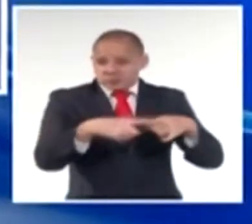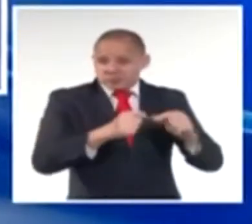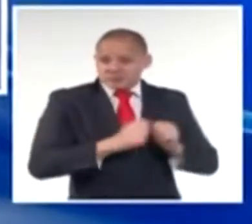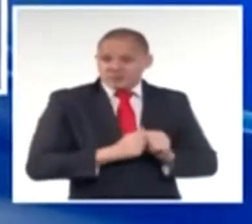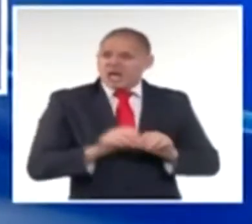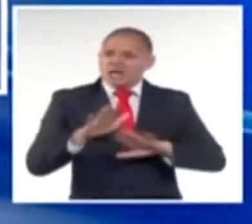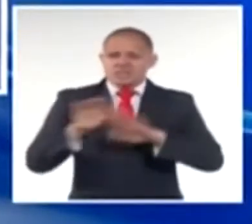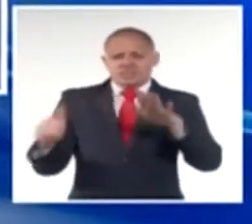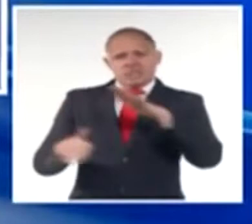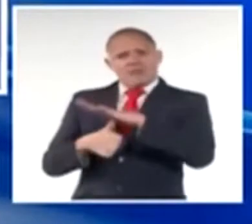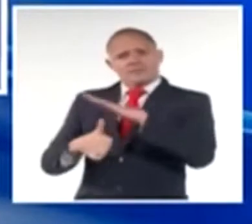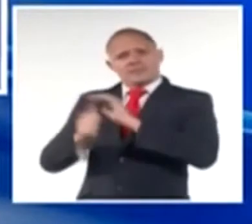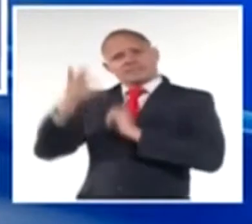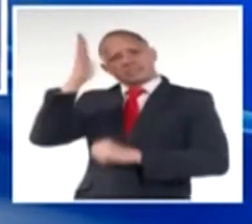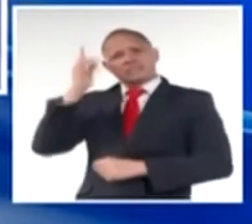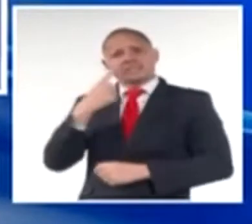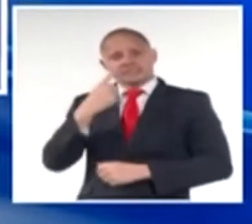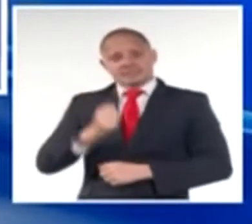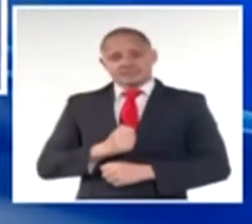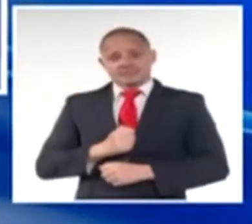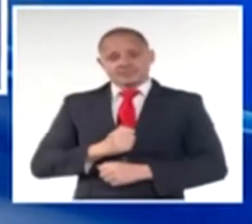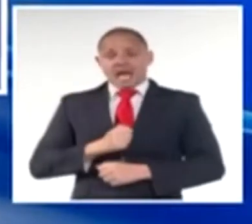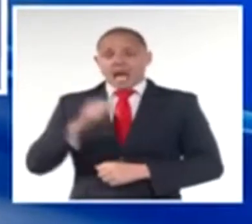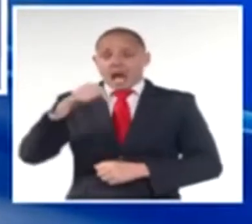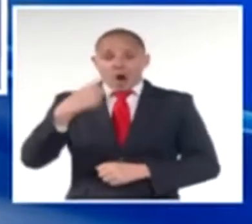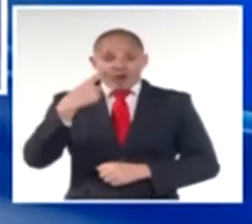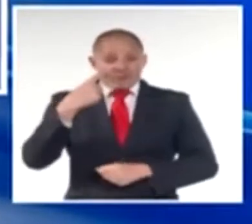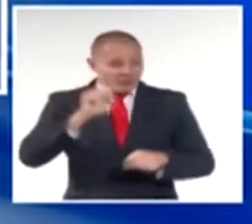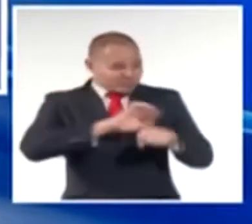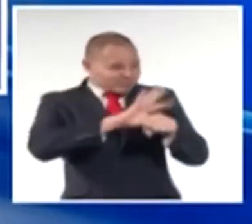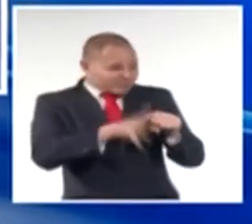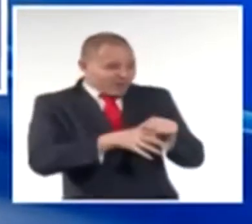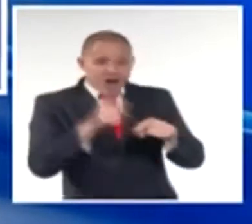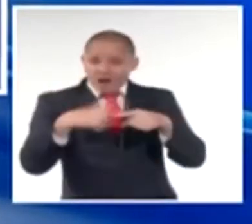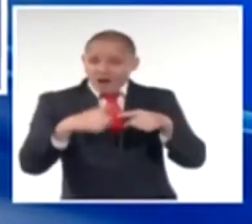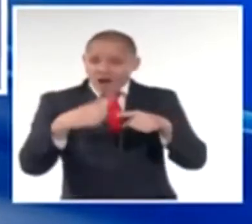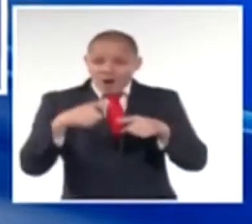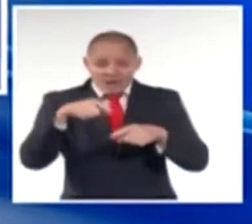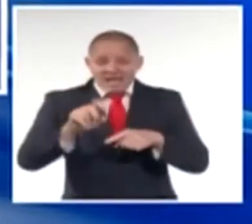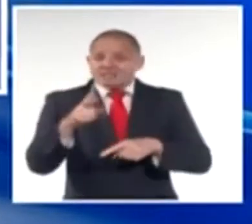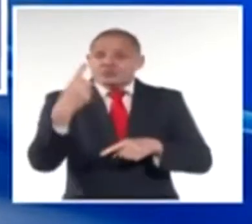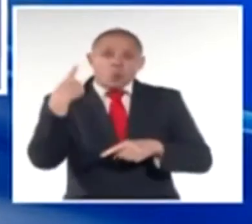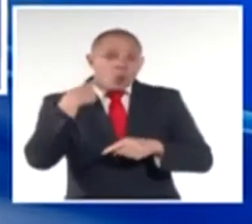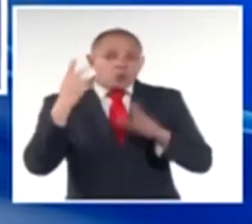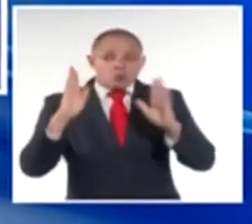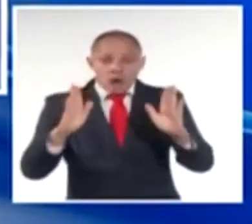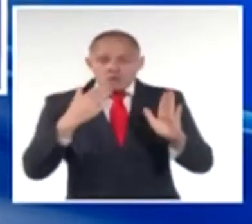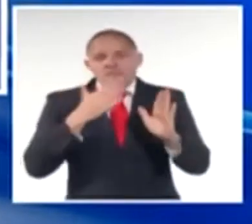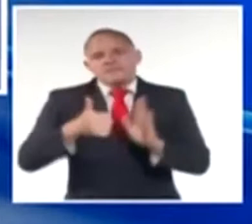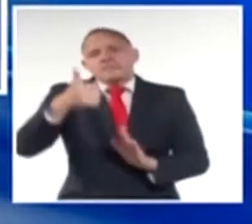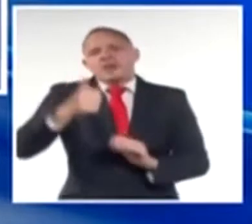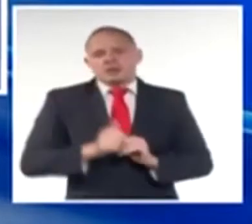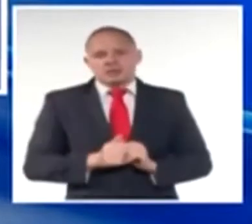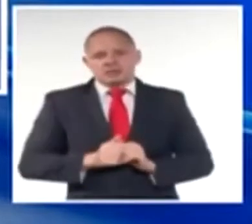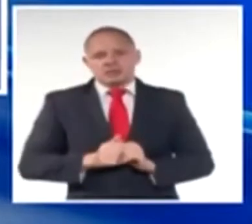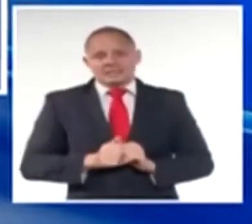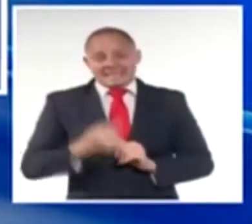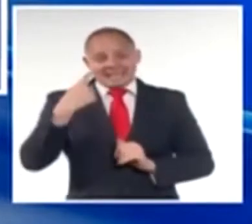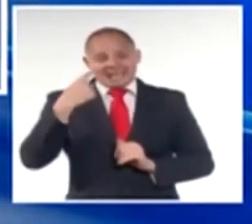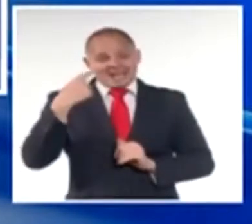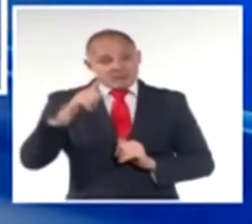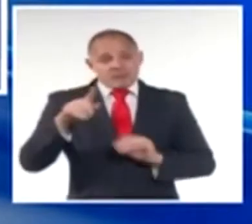vencido el segundo año en el que se enfrenta una crisis económica mundial y multidimensional provocada por